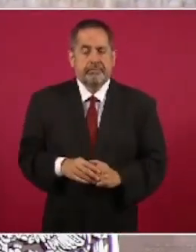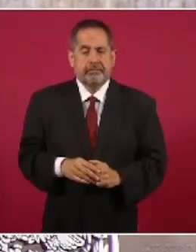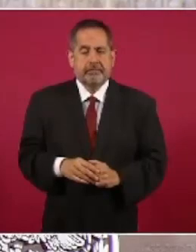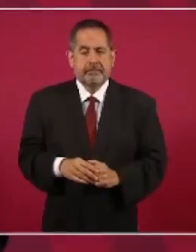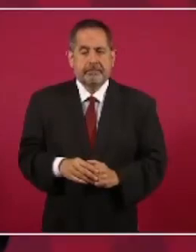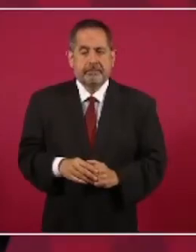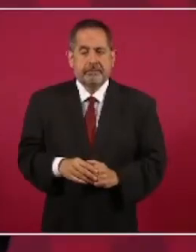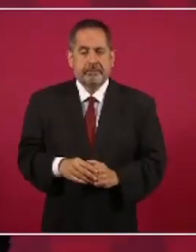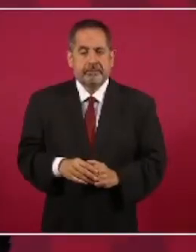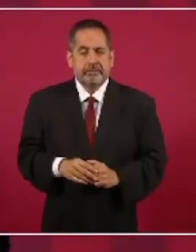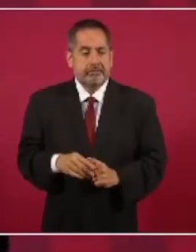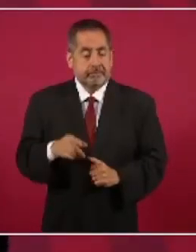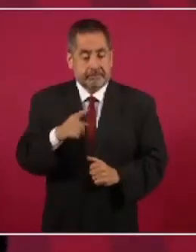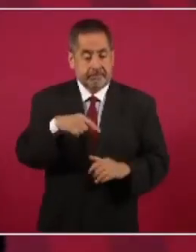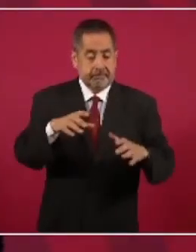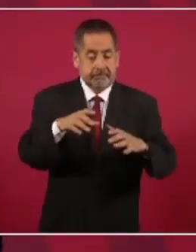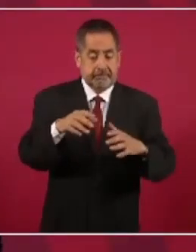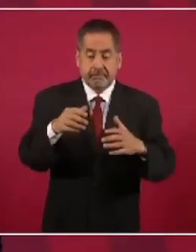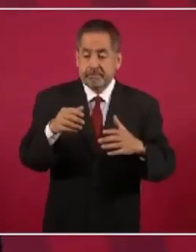no sujeta